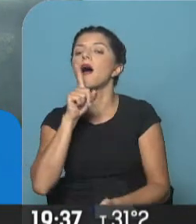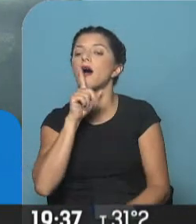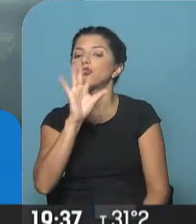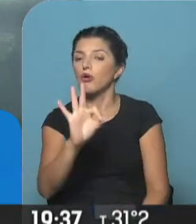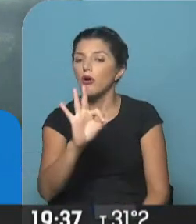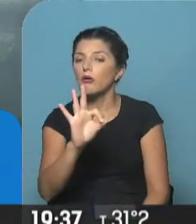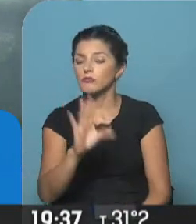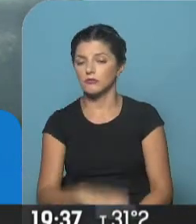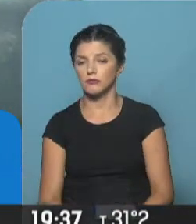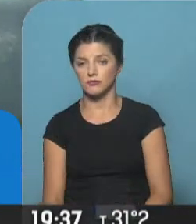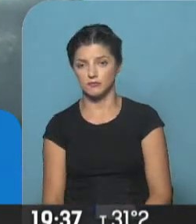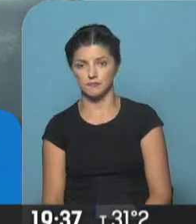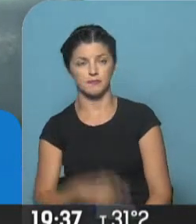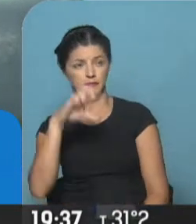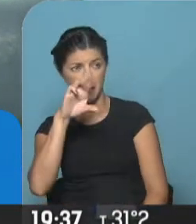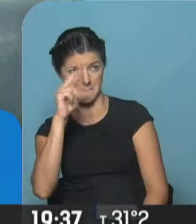Prato